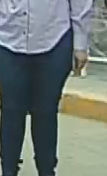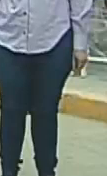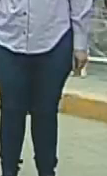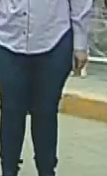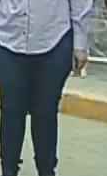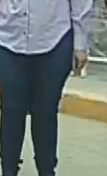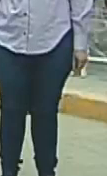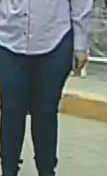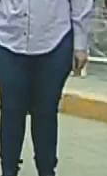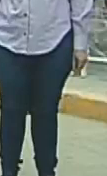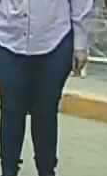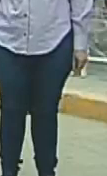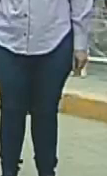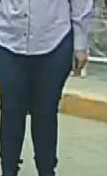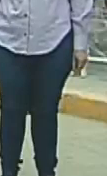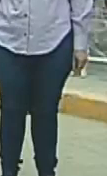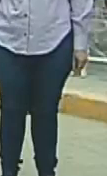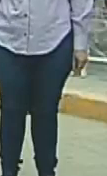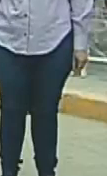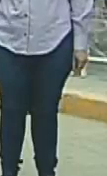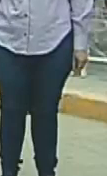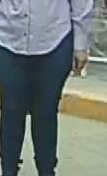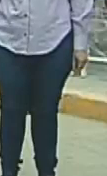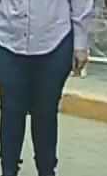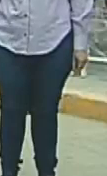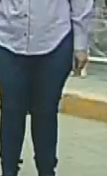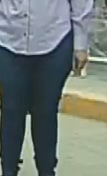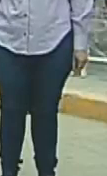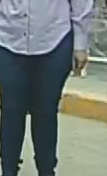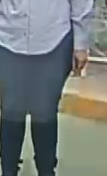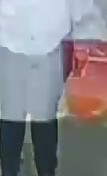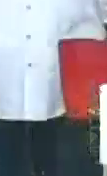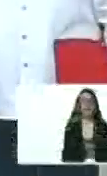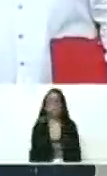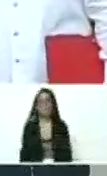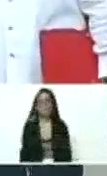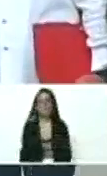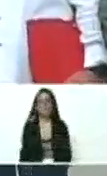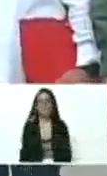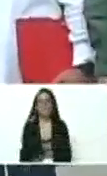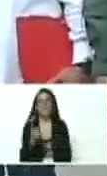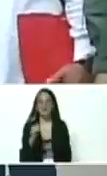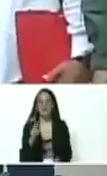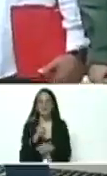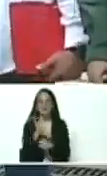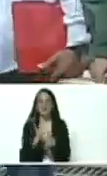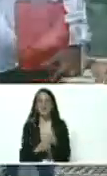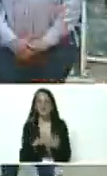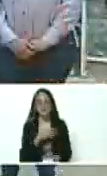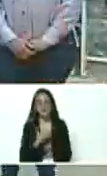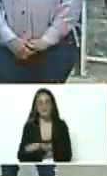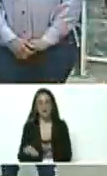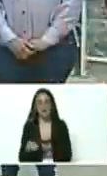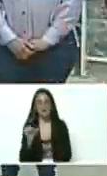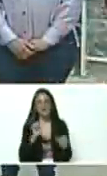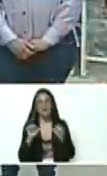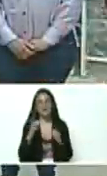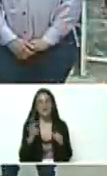Suárez, y con el equipo de gobierno. Aquí está la vicepresidenta de Ciencia, Salud,